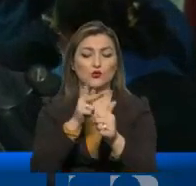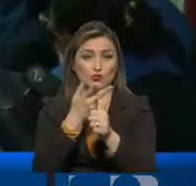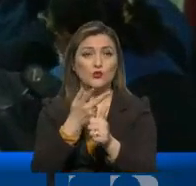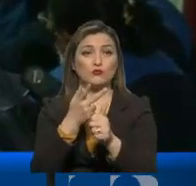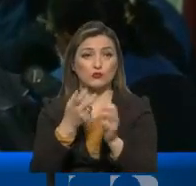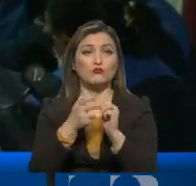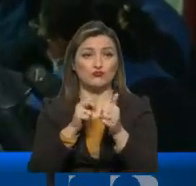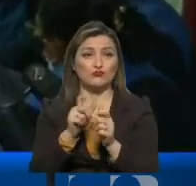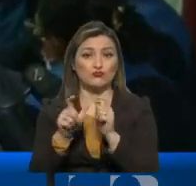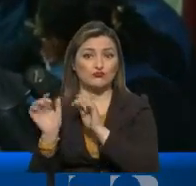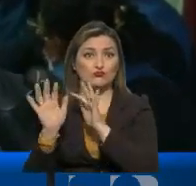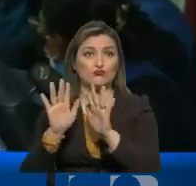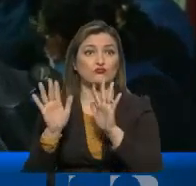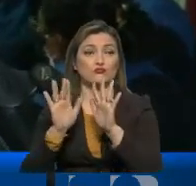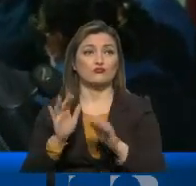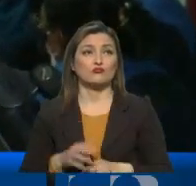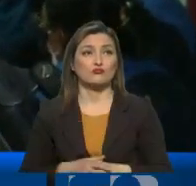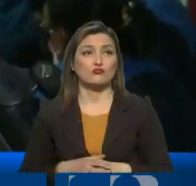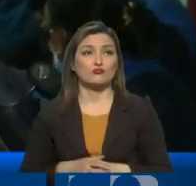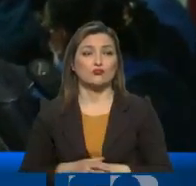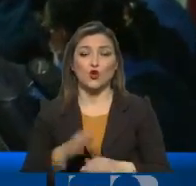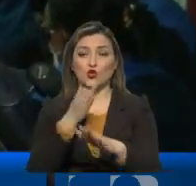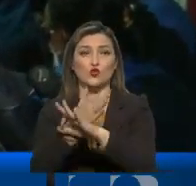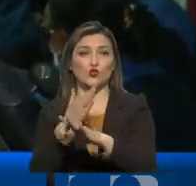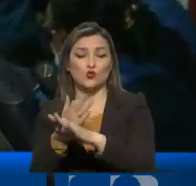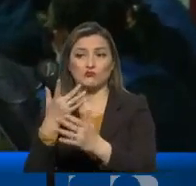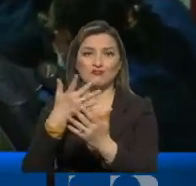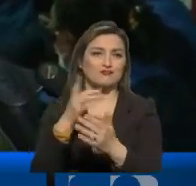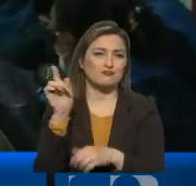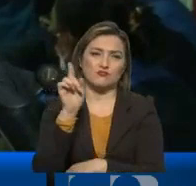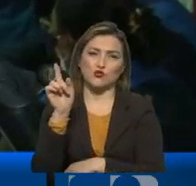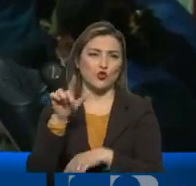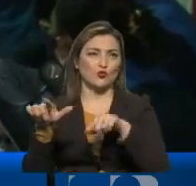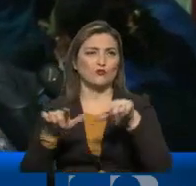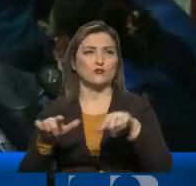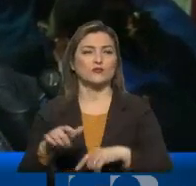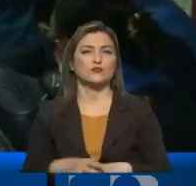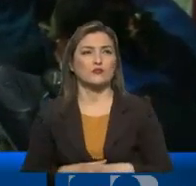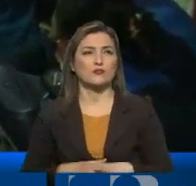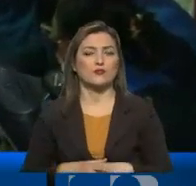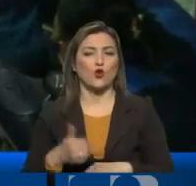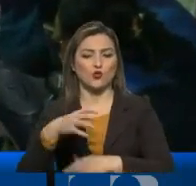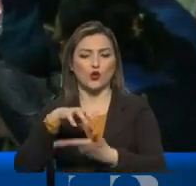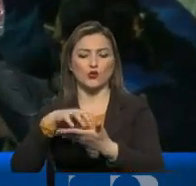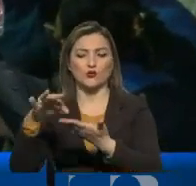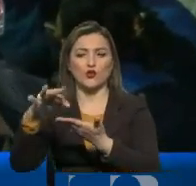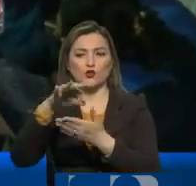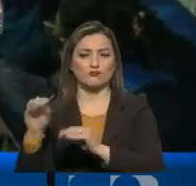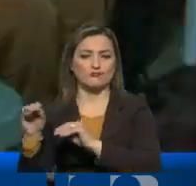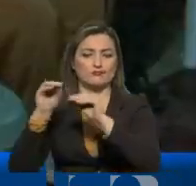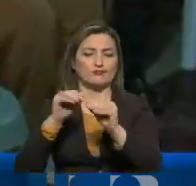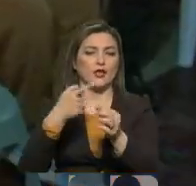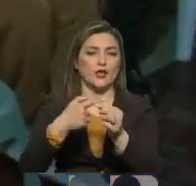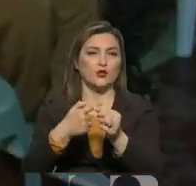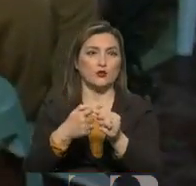entonces como les decía no les correspondía de pronto este este lugar para la vacunación pero se trasladaron desde otros cantones a este punto